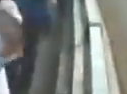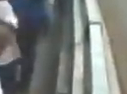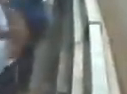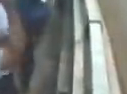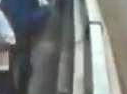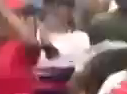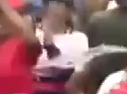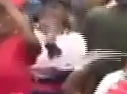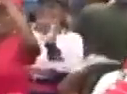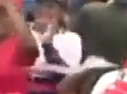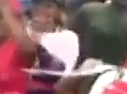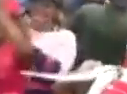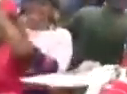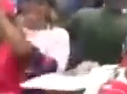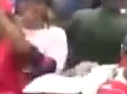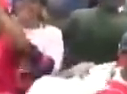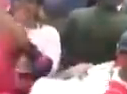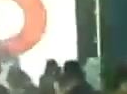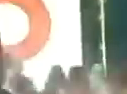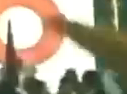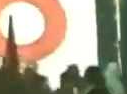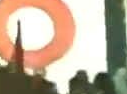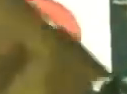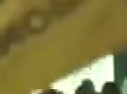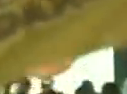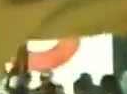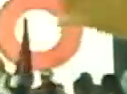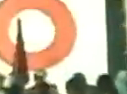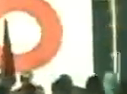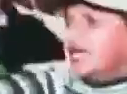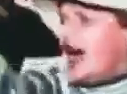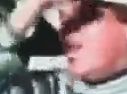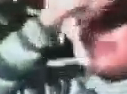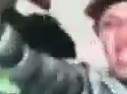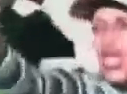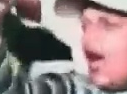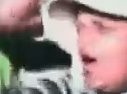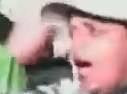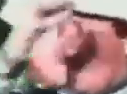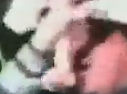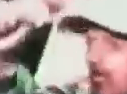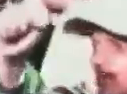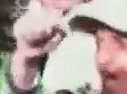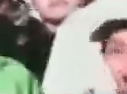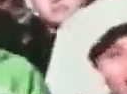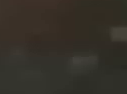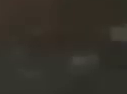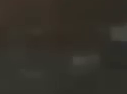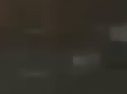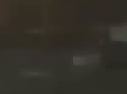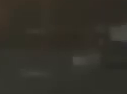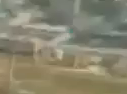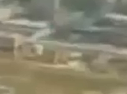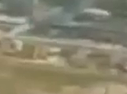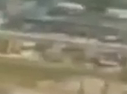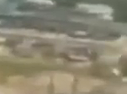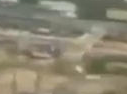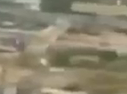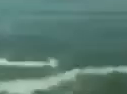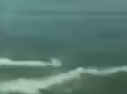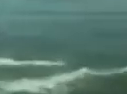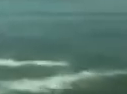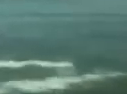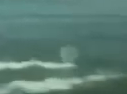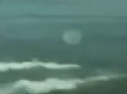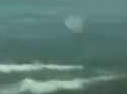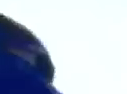los trabajadores de PDVSA gritaban limpieza, limpieza, limpieza en PDVSA. Y así fue. Quizás tardó, pero